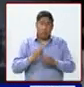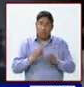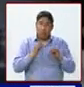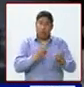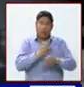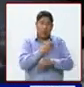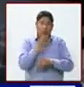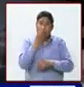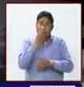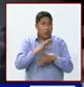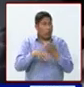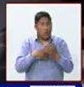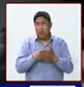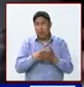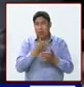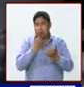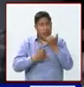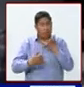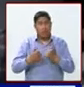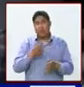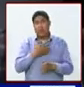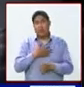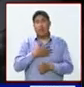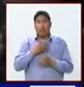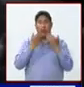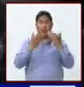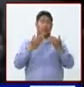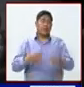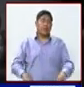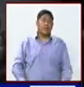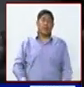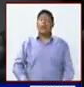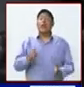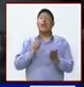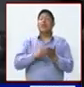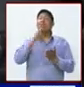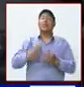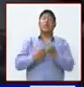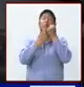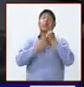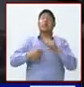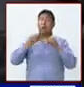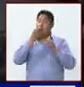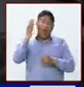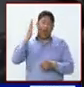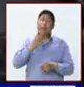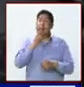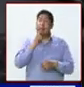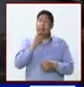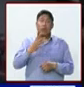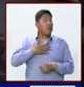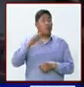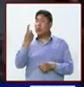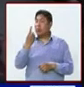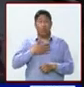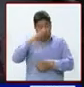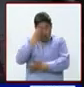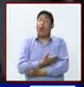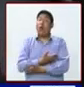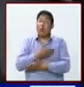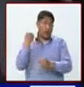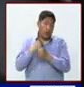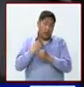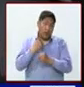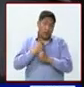internación, de la comida. Todo también cobras en el hospital. ¿Quién está manteniendo el hogar ahora? Yo nomás, mi hijo